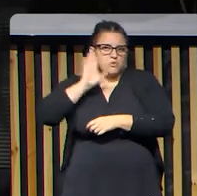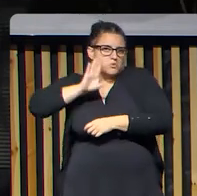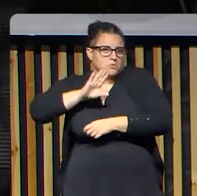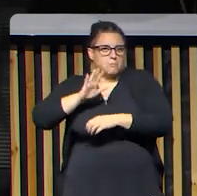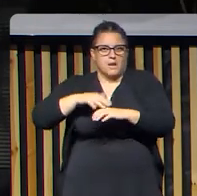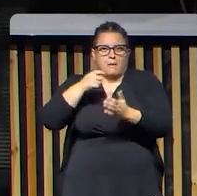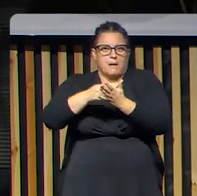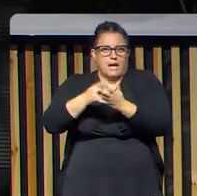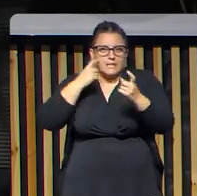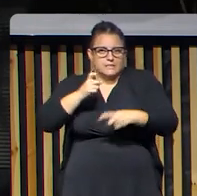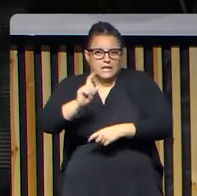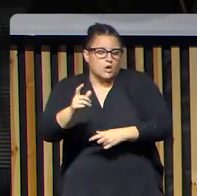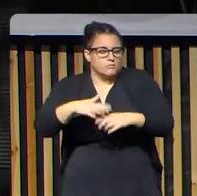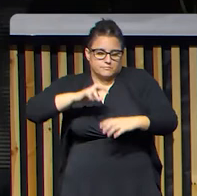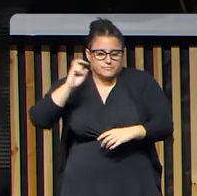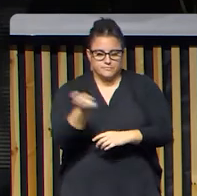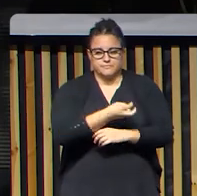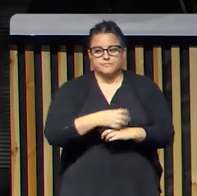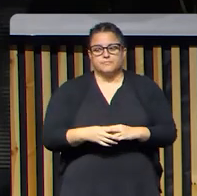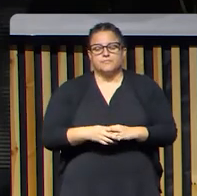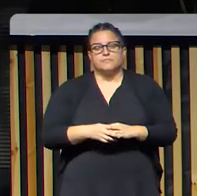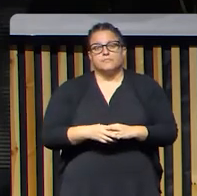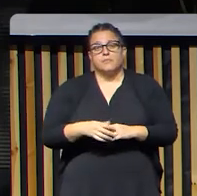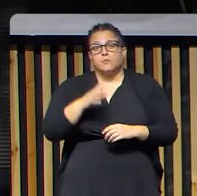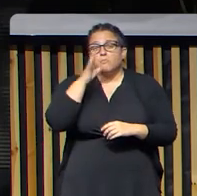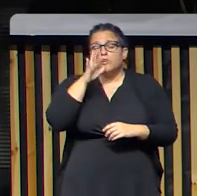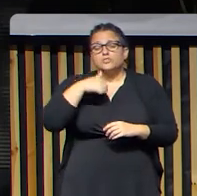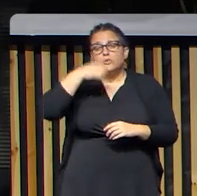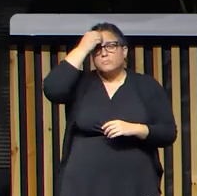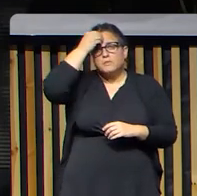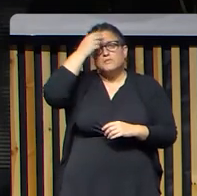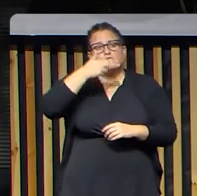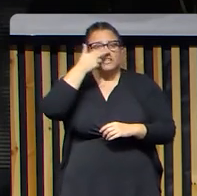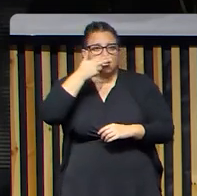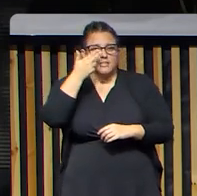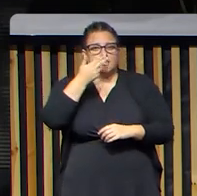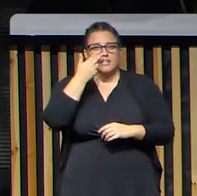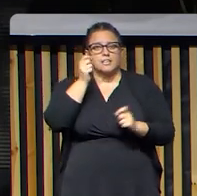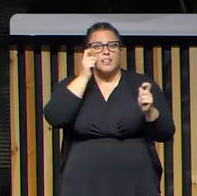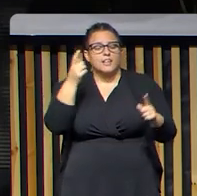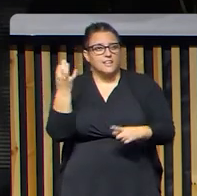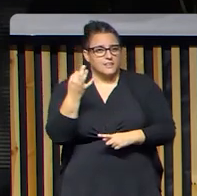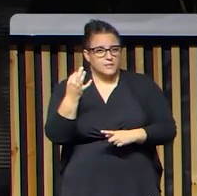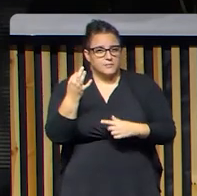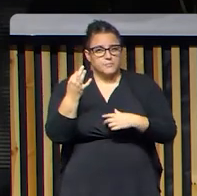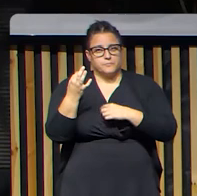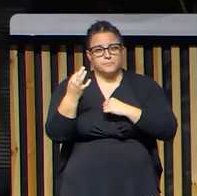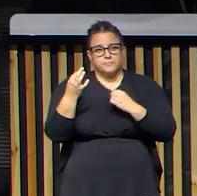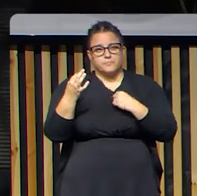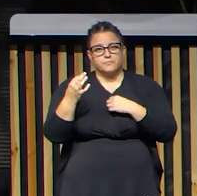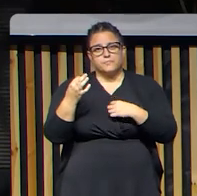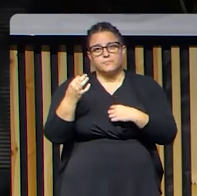pagar no así que yo creo que es interesante ver que de el apoyo